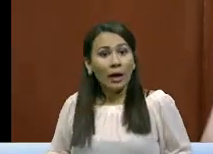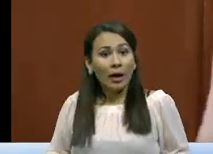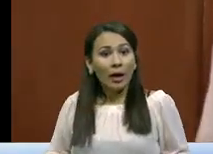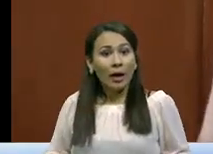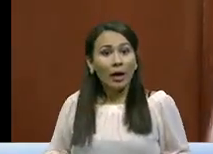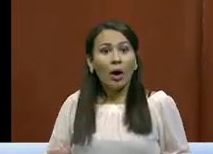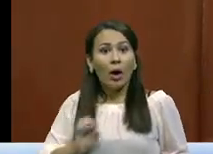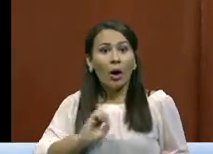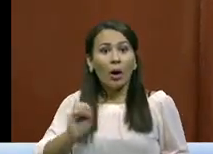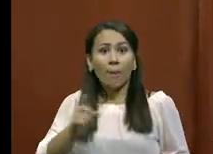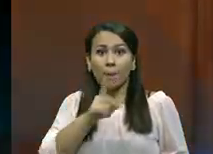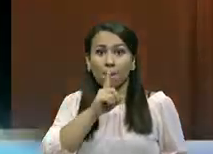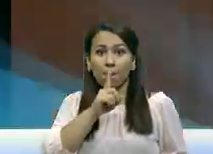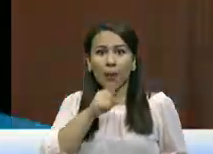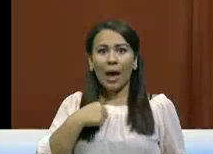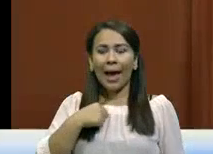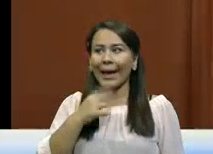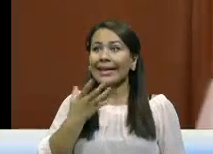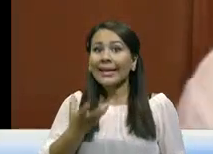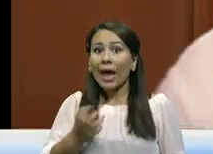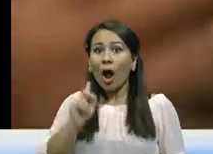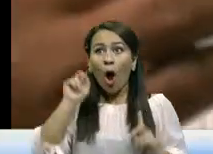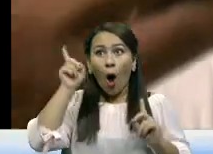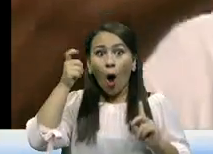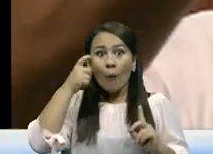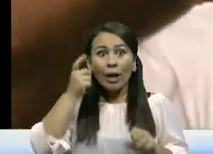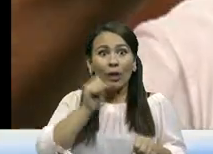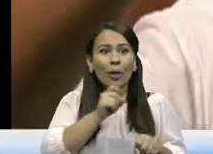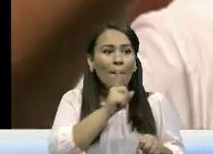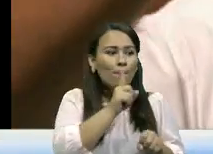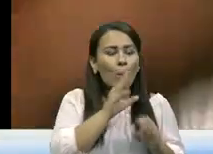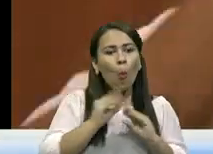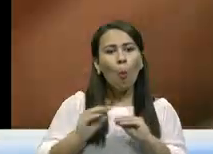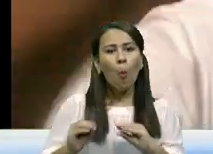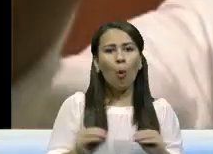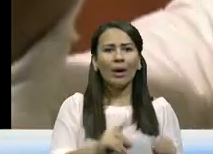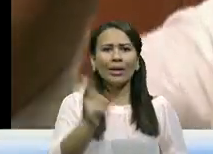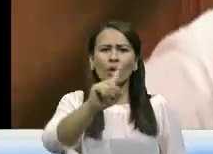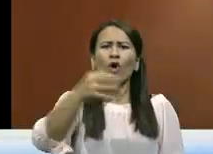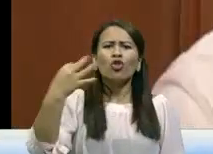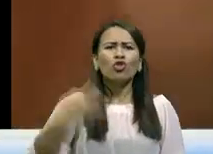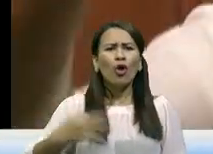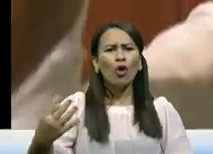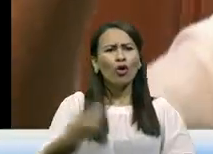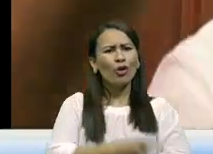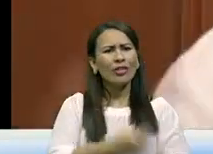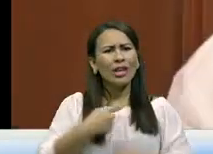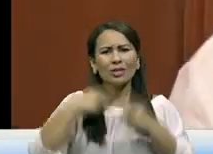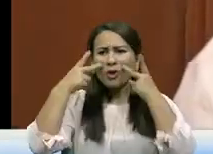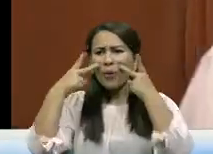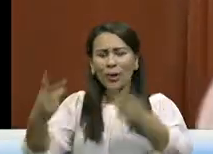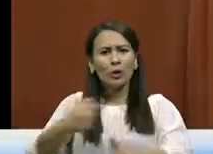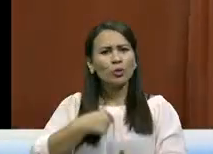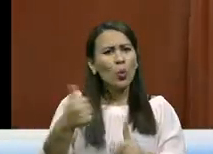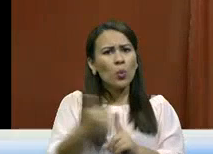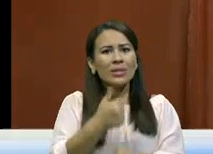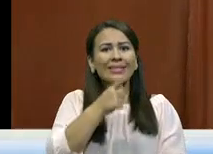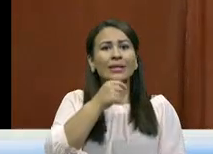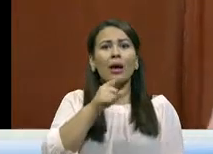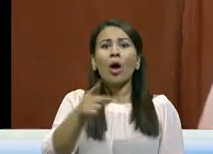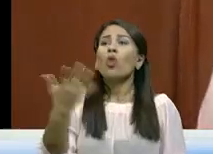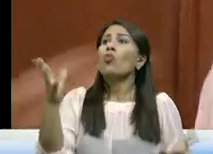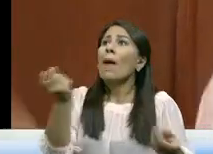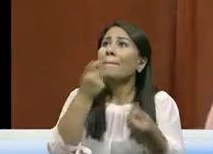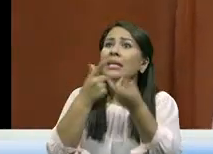o boicot para hacer quedar mal al gobierno en época de elecciones. Esto tenemos todos los días, casos, tenemos que enfrentarlo. La gente dice, no